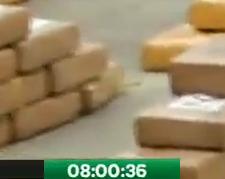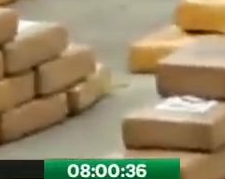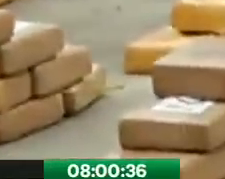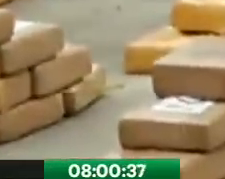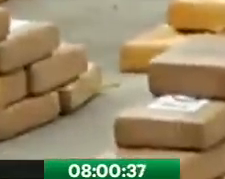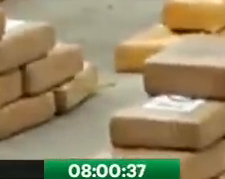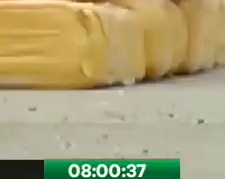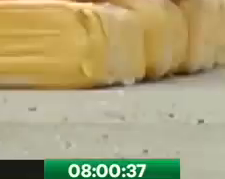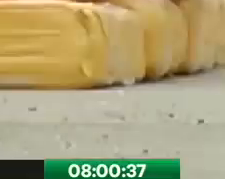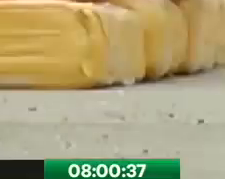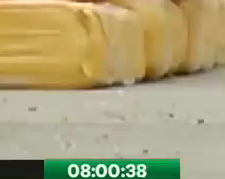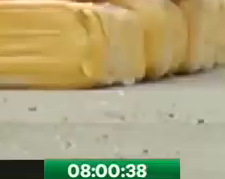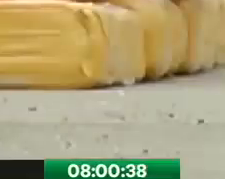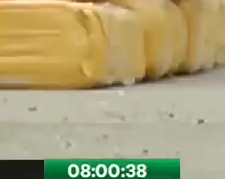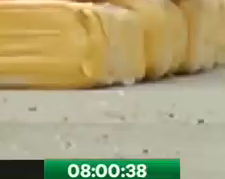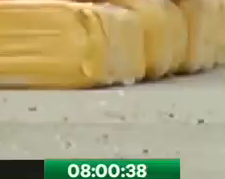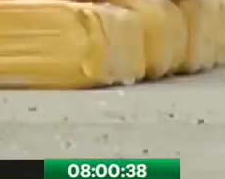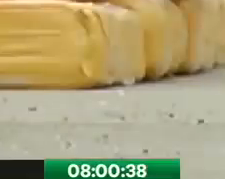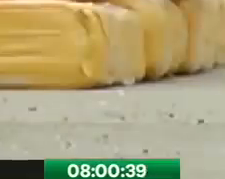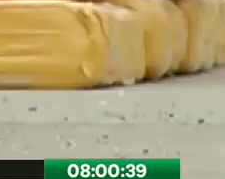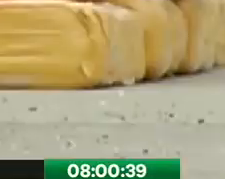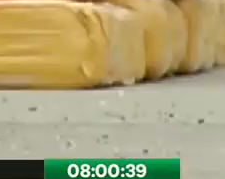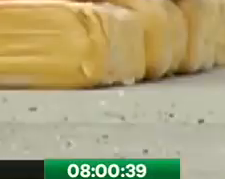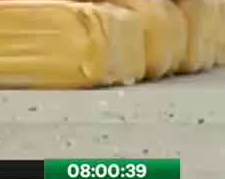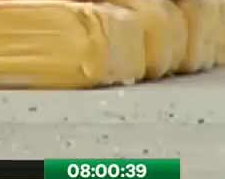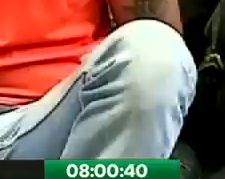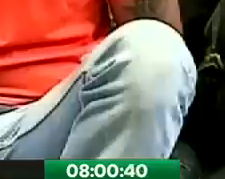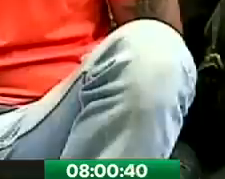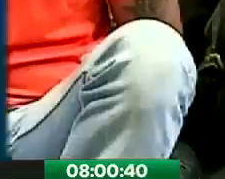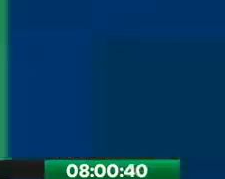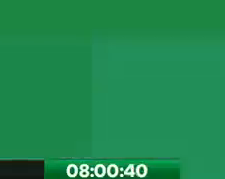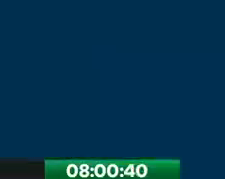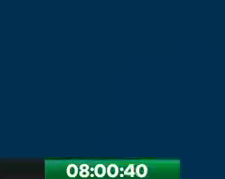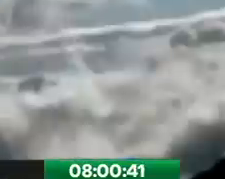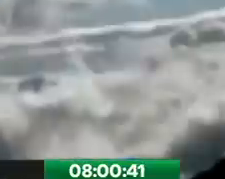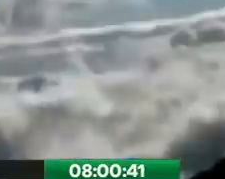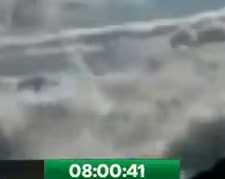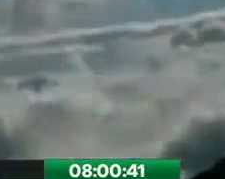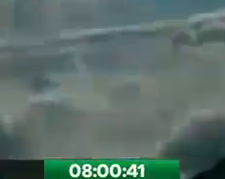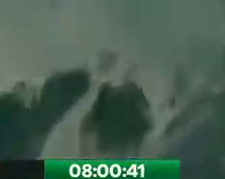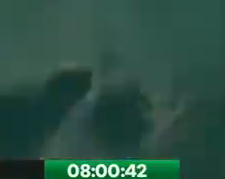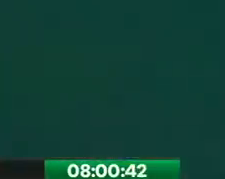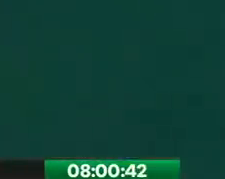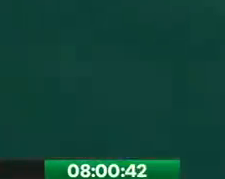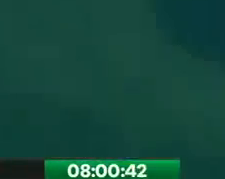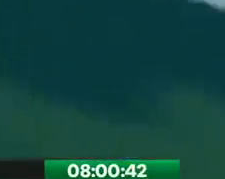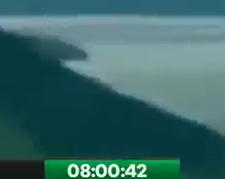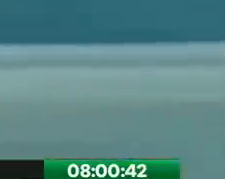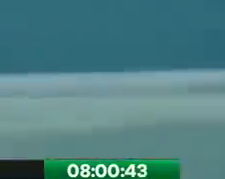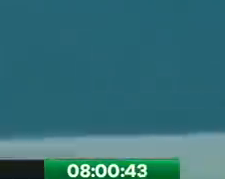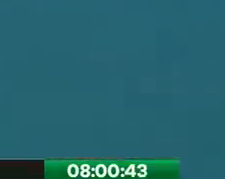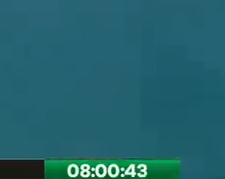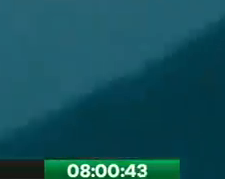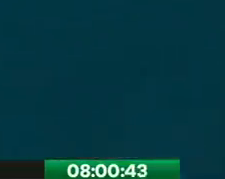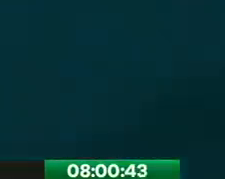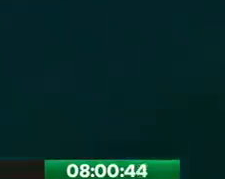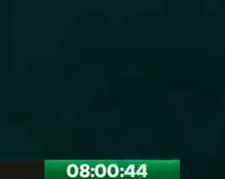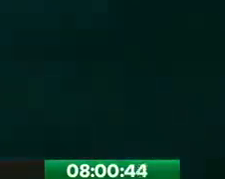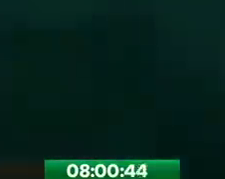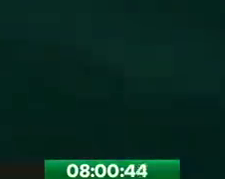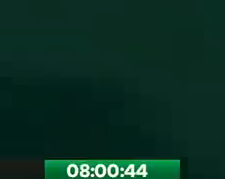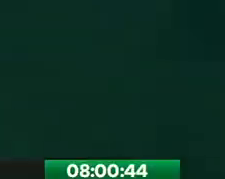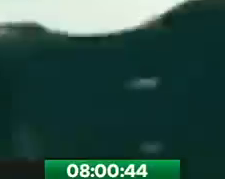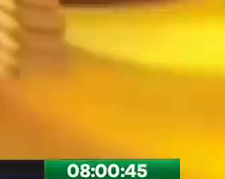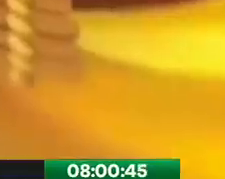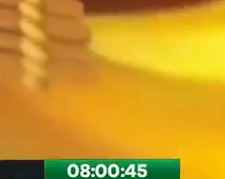través del puerto marítimo de guayaquil y hoy se celebra el día del escudo nacional esta fecha fue establecida por el congreso